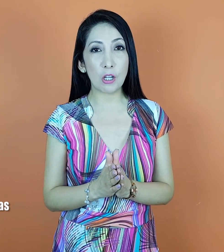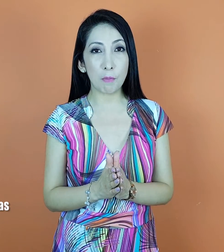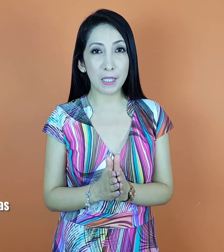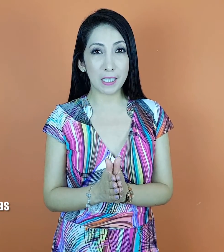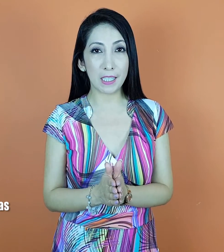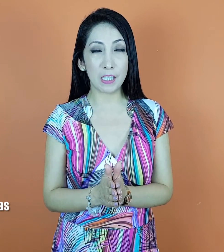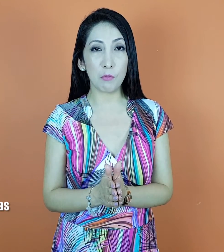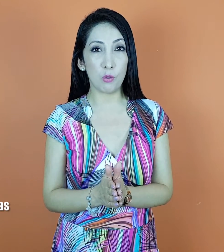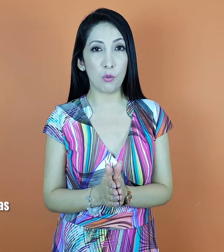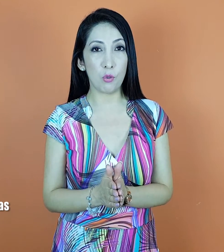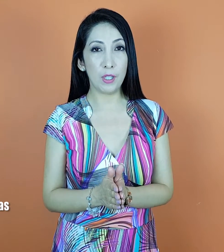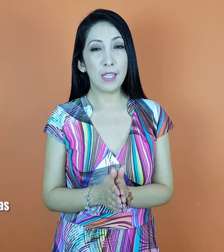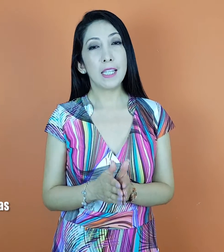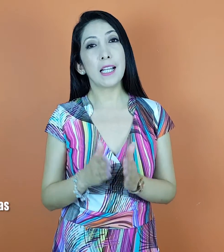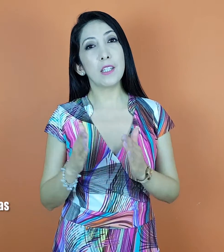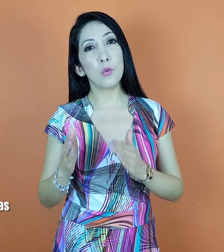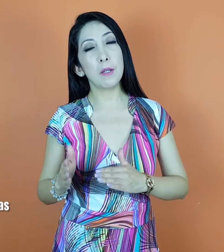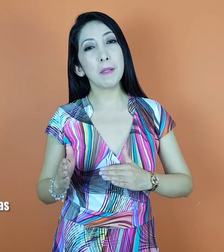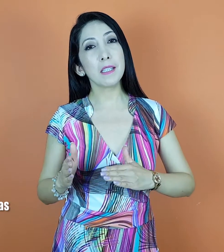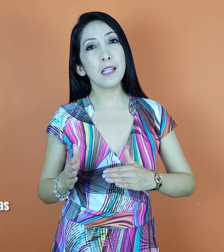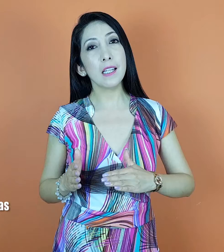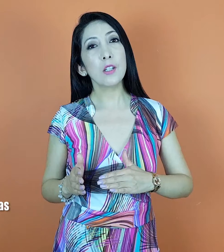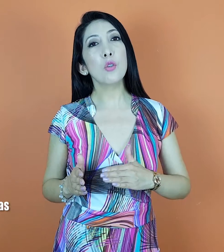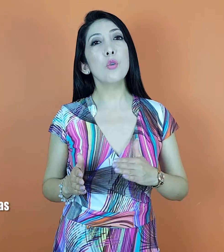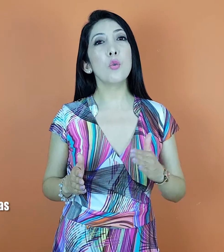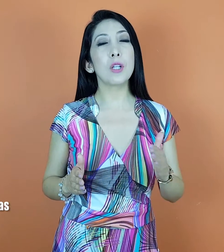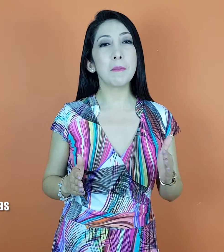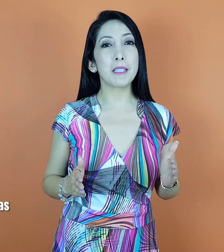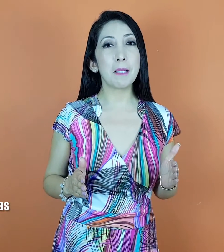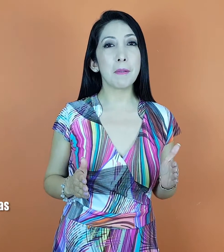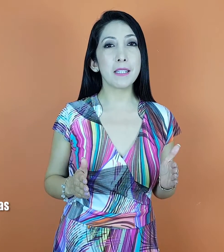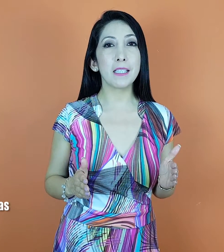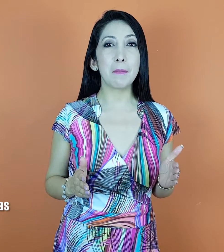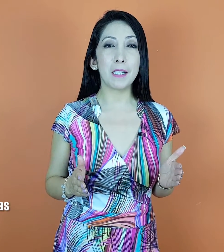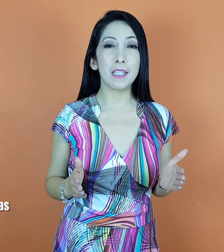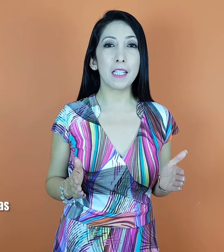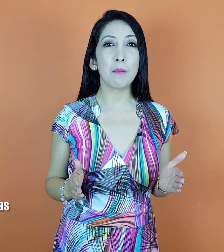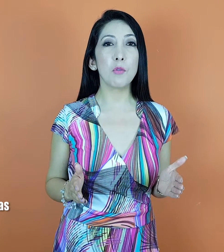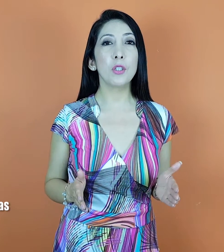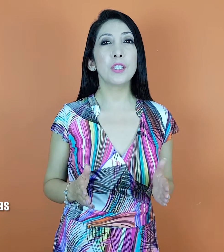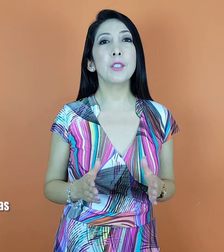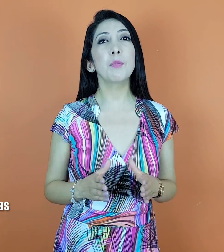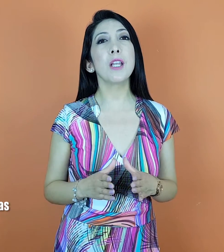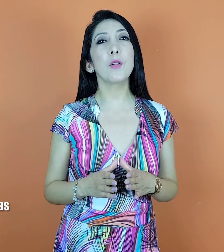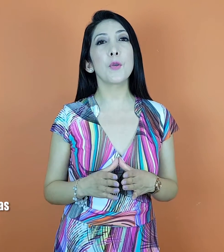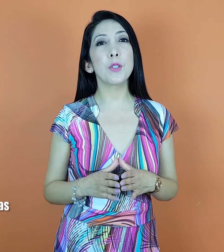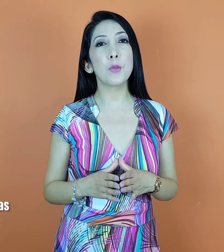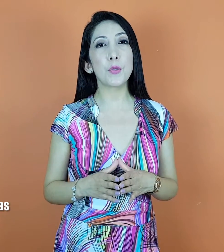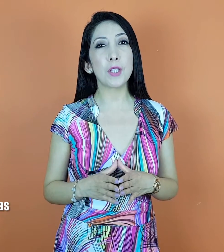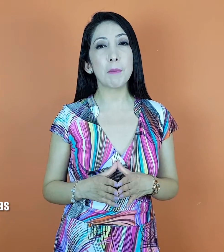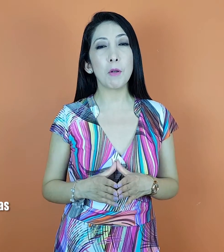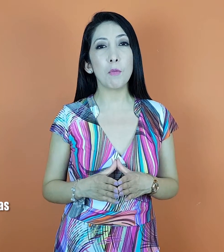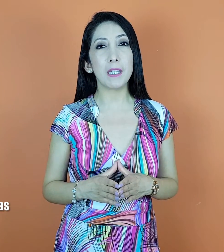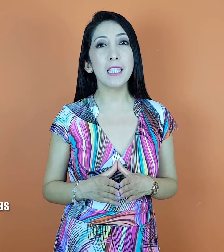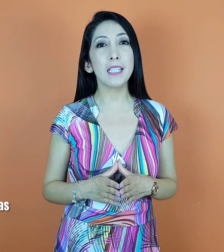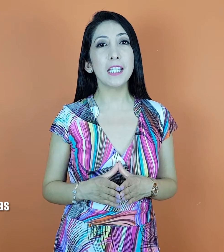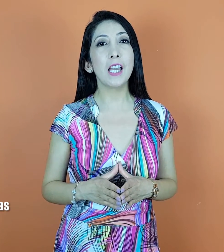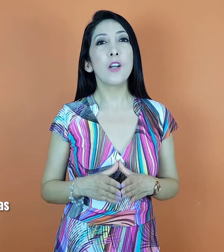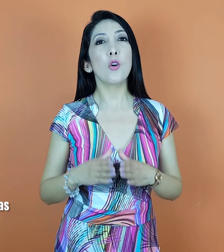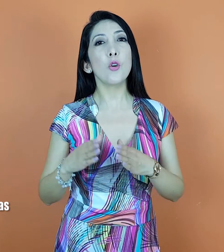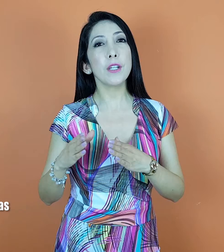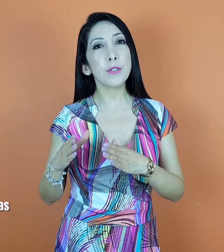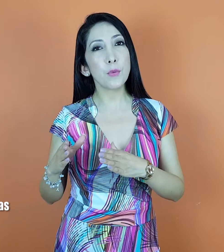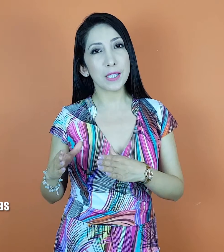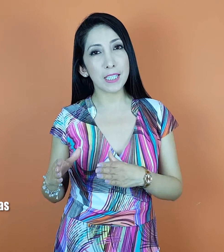aswanraq ñawparirqachimunku. Kaykunamanta hukunamantapas rimariykamun Tribunal Constitucionalpa